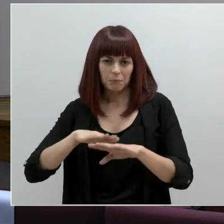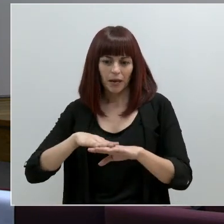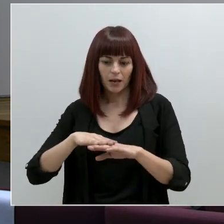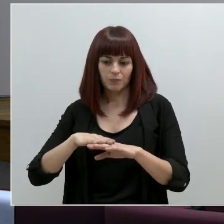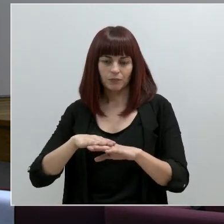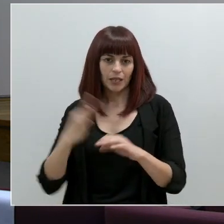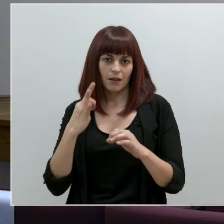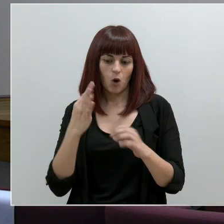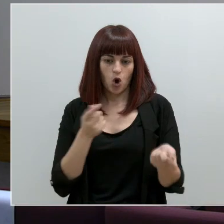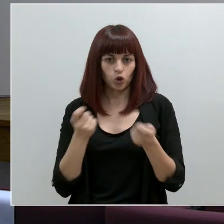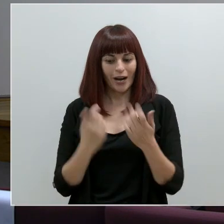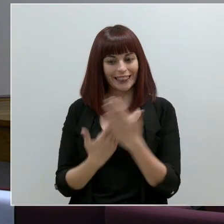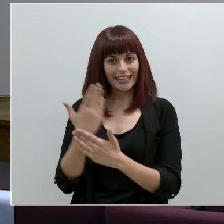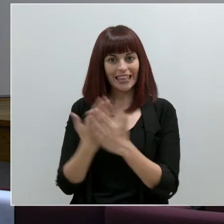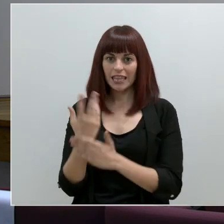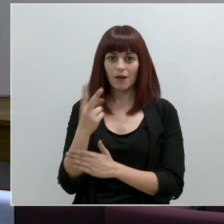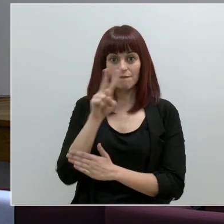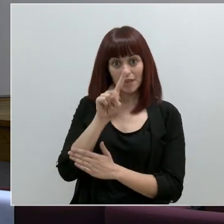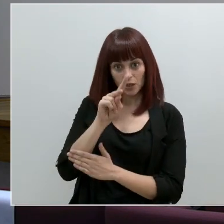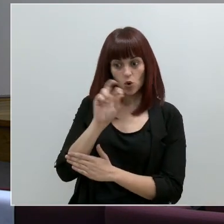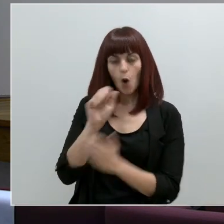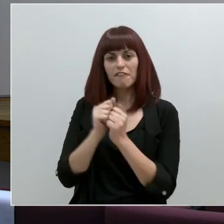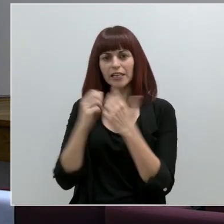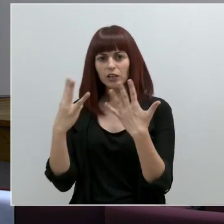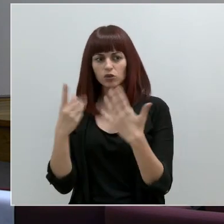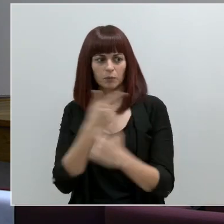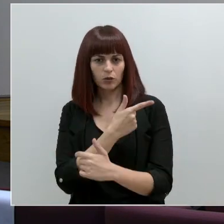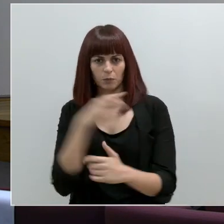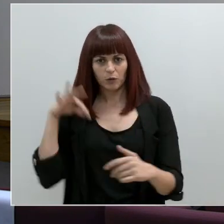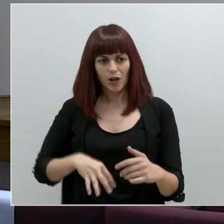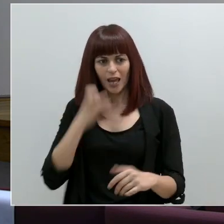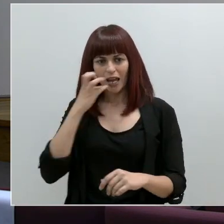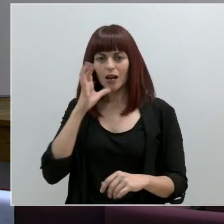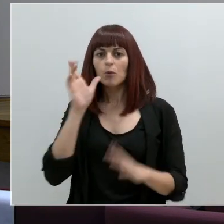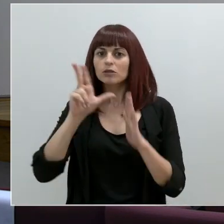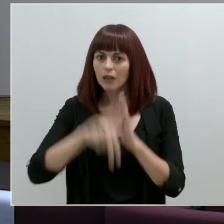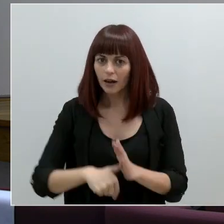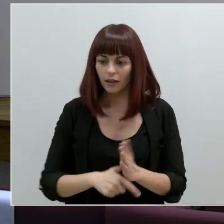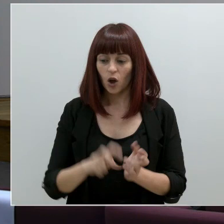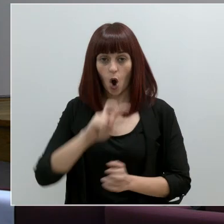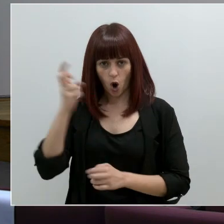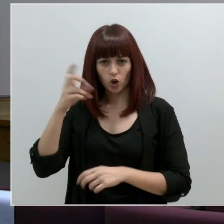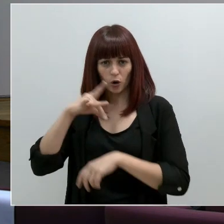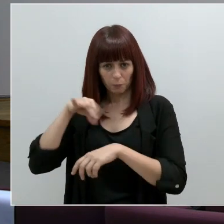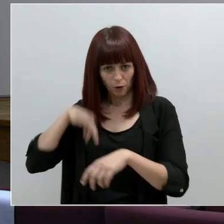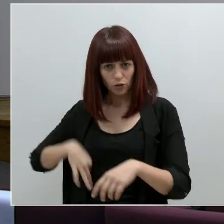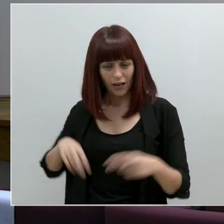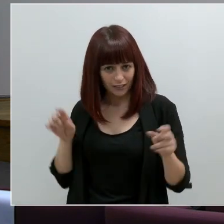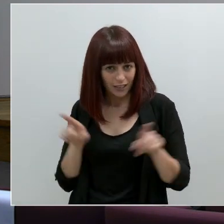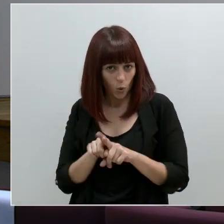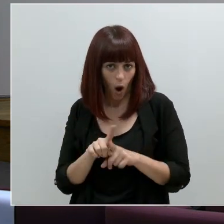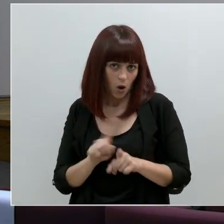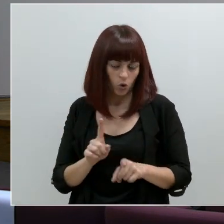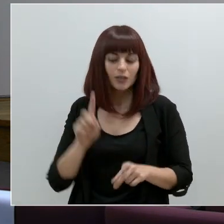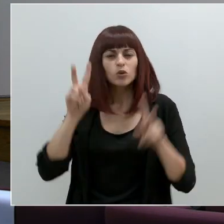días. Si esa situación está también en otras áreas de salud. Y luego también, con el tema de